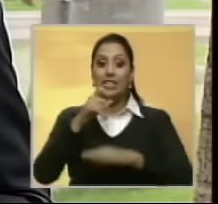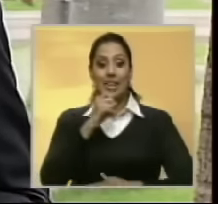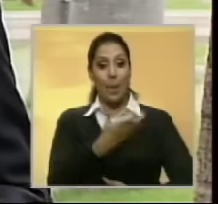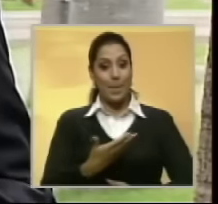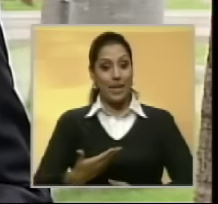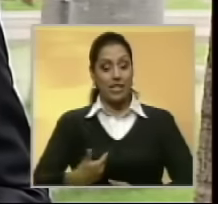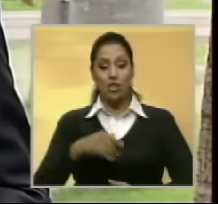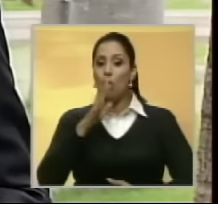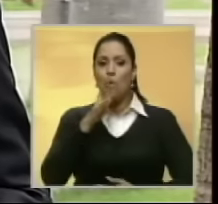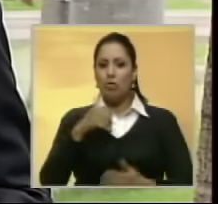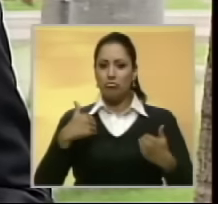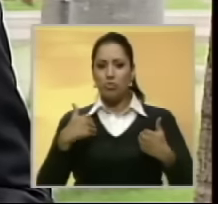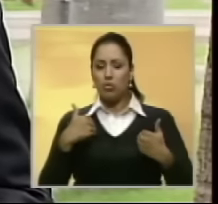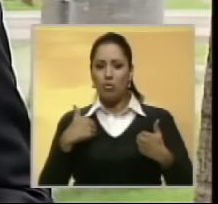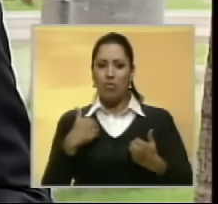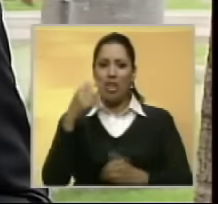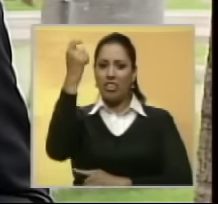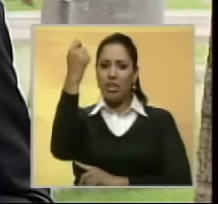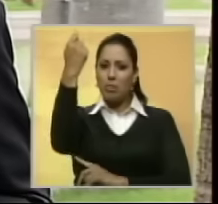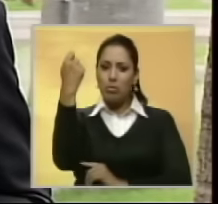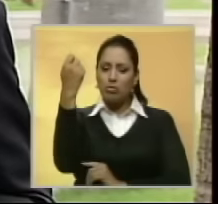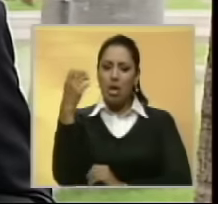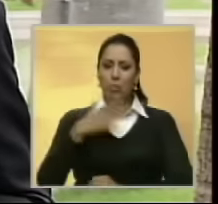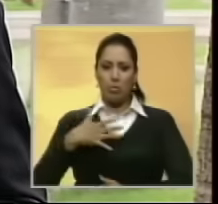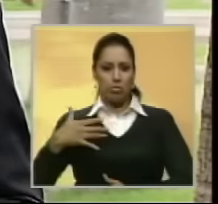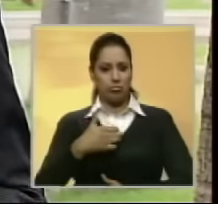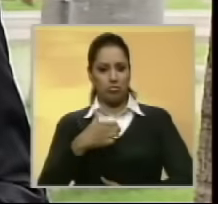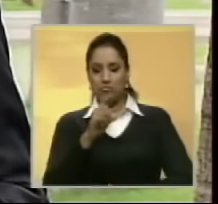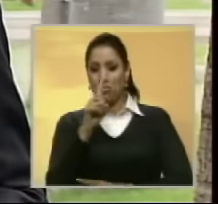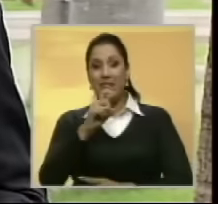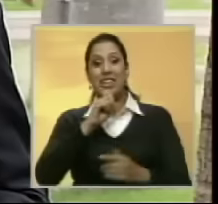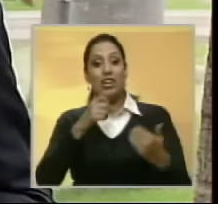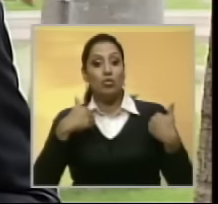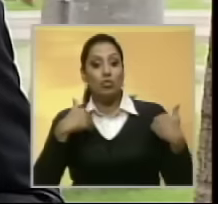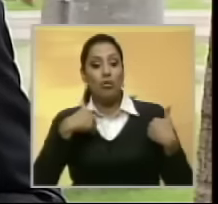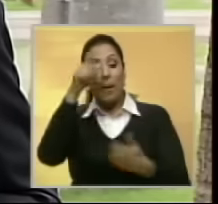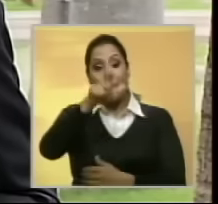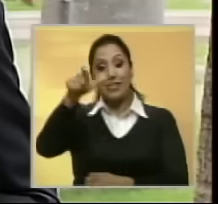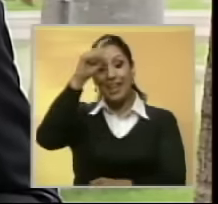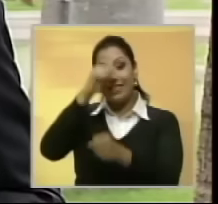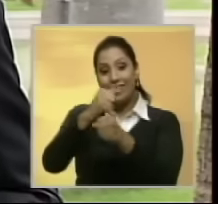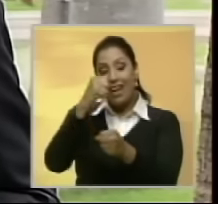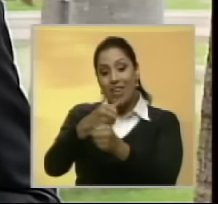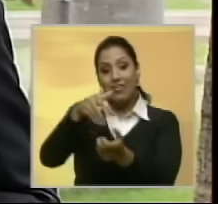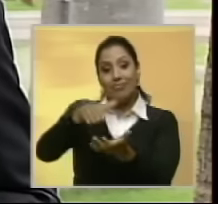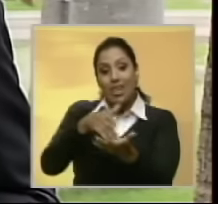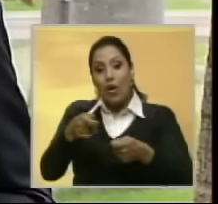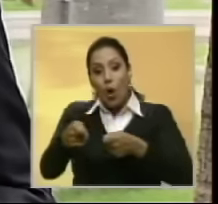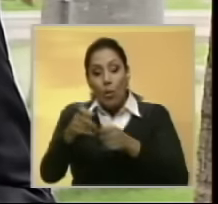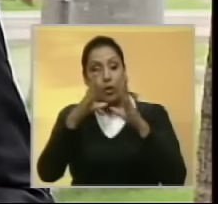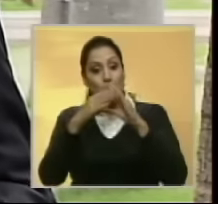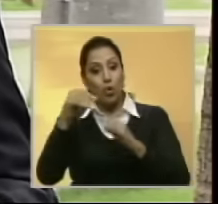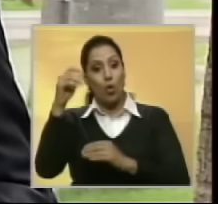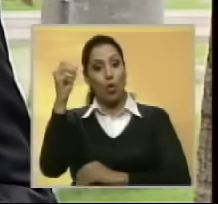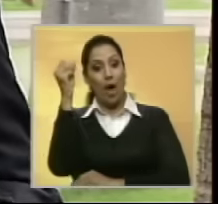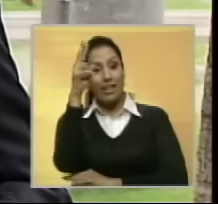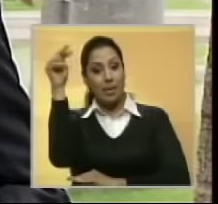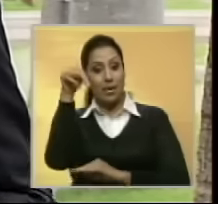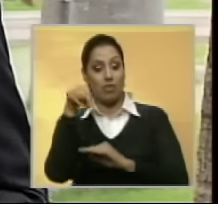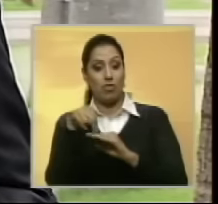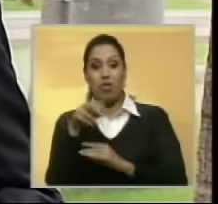presidente, no se estaría afectando a los diputados de la mesa de la Unidad, sino a los trabajadores del Poder Legislativo. Dijo